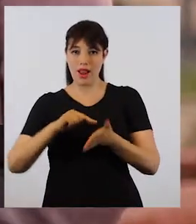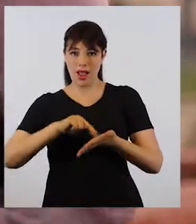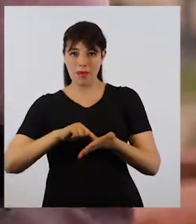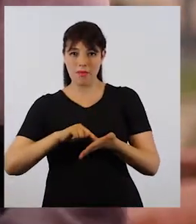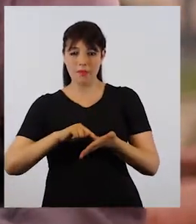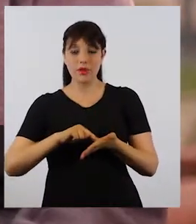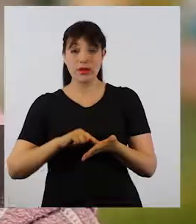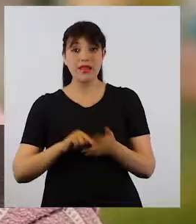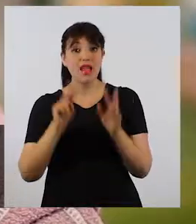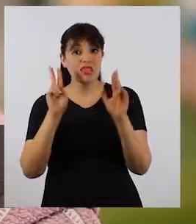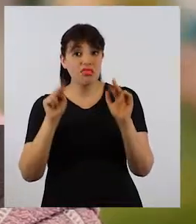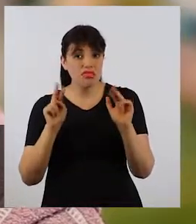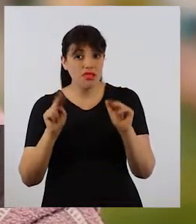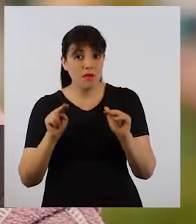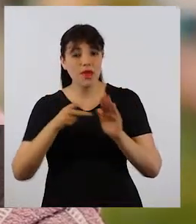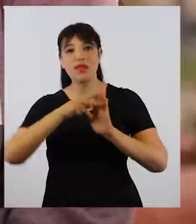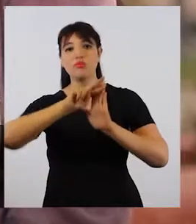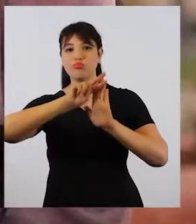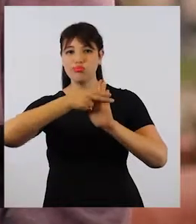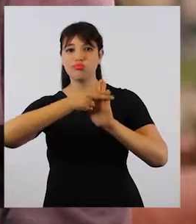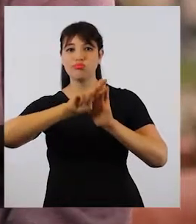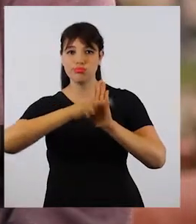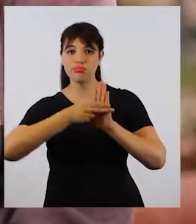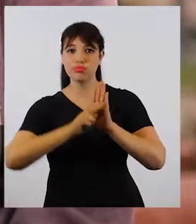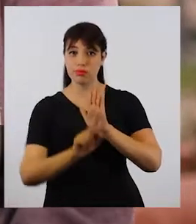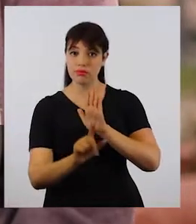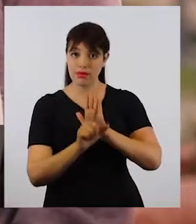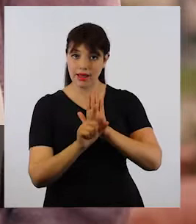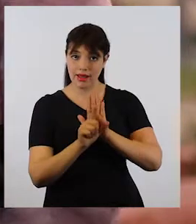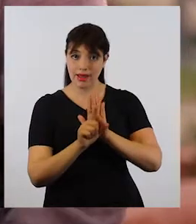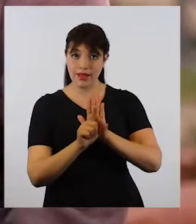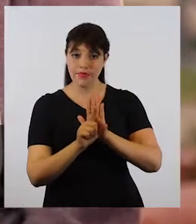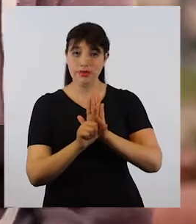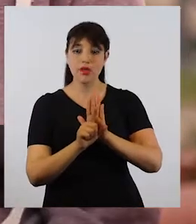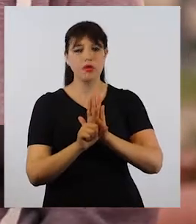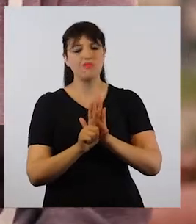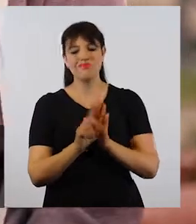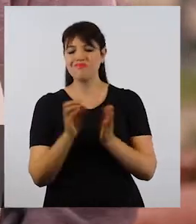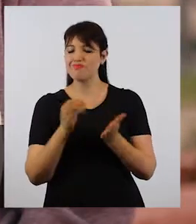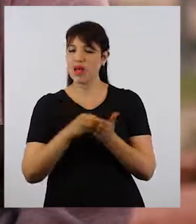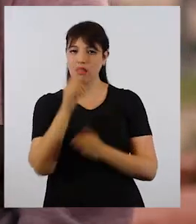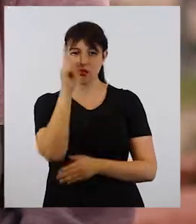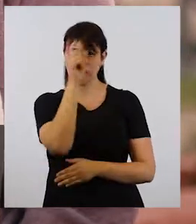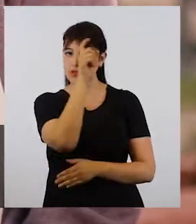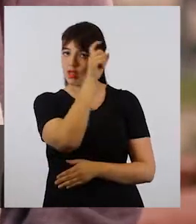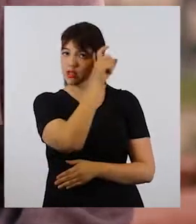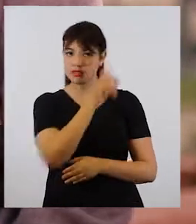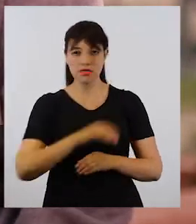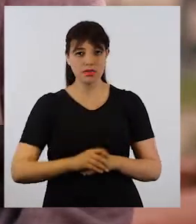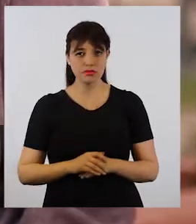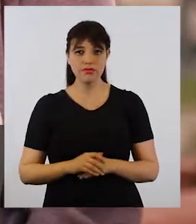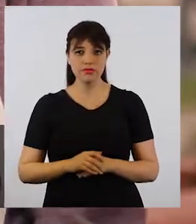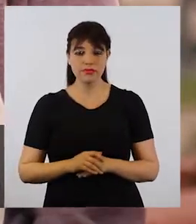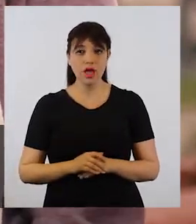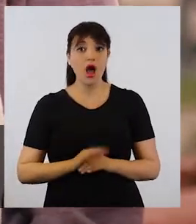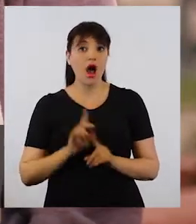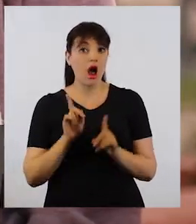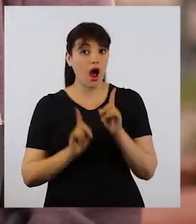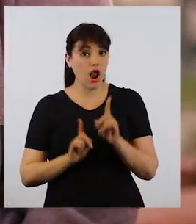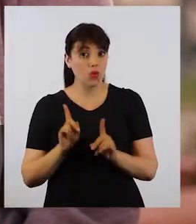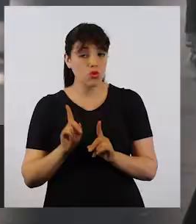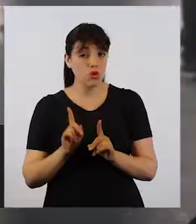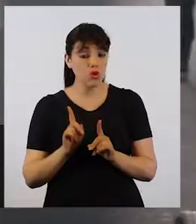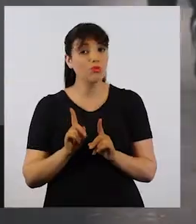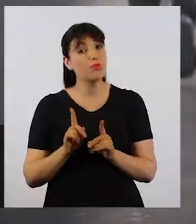expropiación de los patines que están haciendo con esta reforma no hacen todo más difícil en algunos casos imposibles